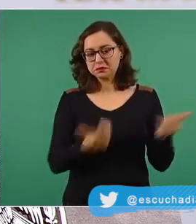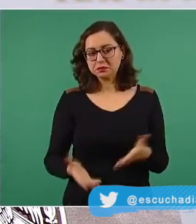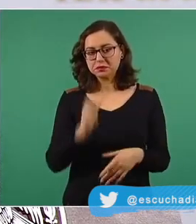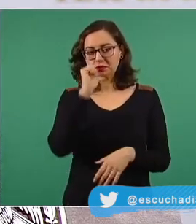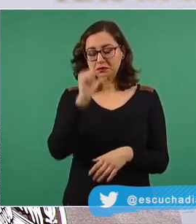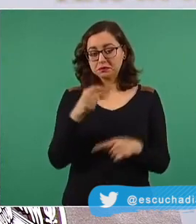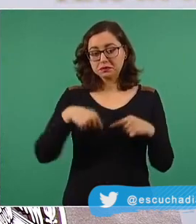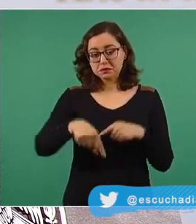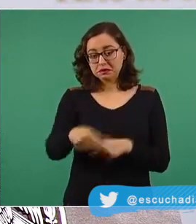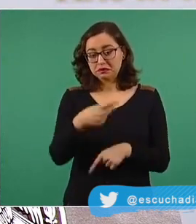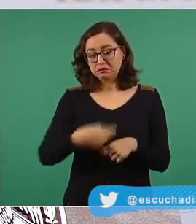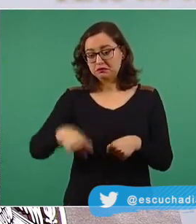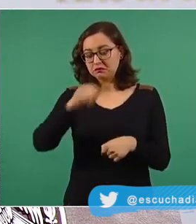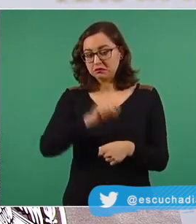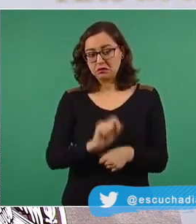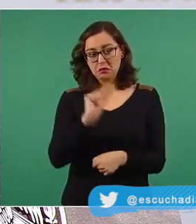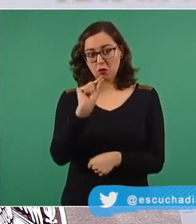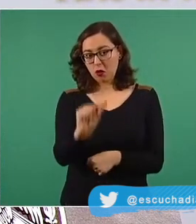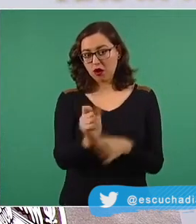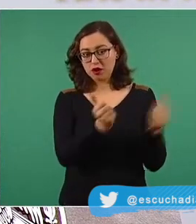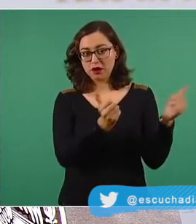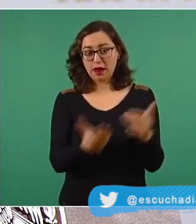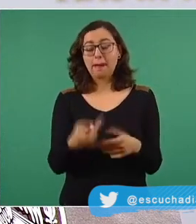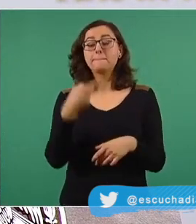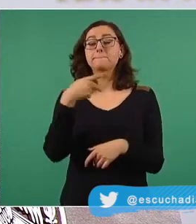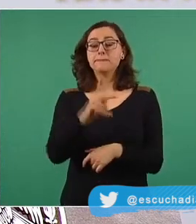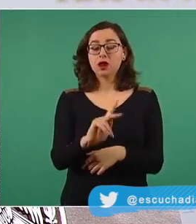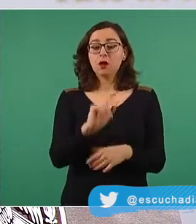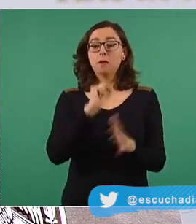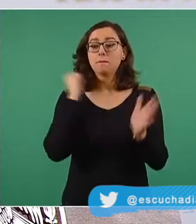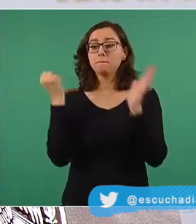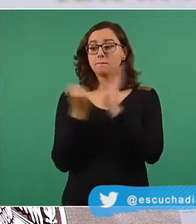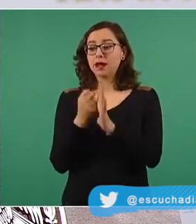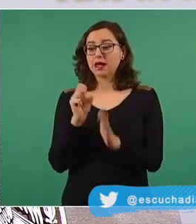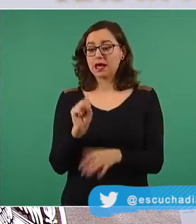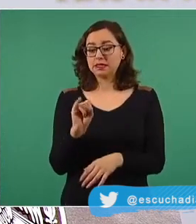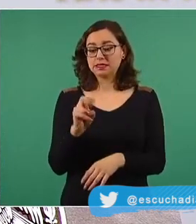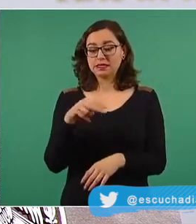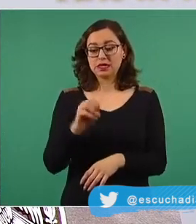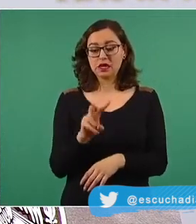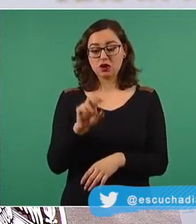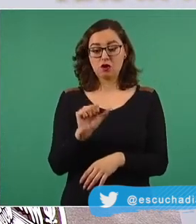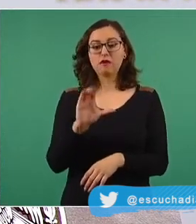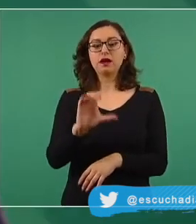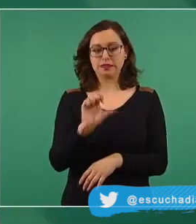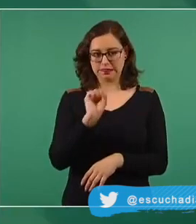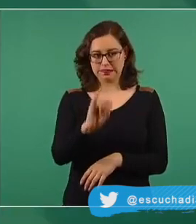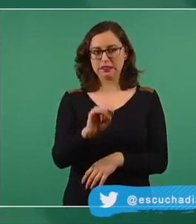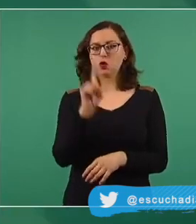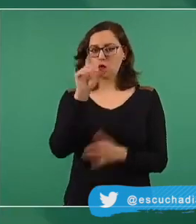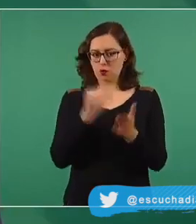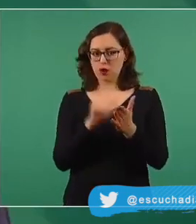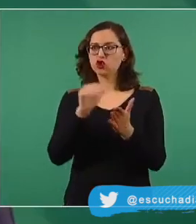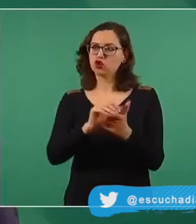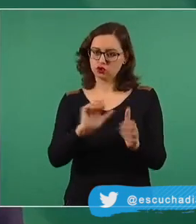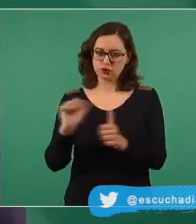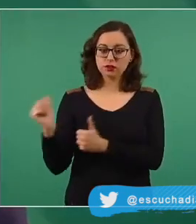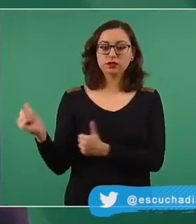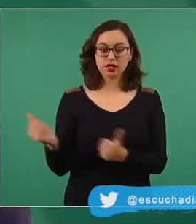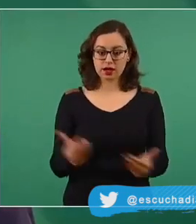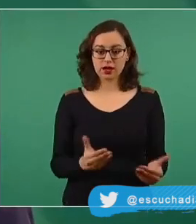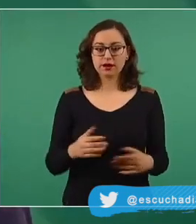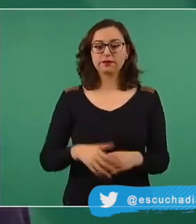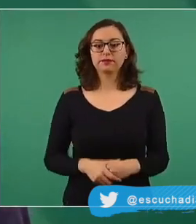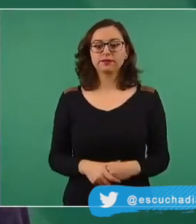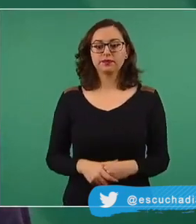segura, gratuita y universal en México, y se lleva a cabo con vacunas seguras aprobadas por la COFEPRIS, basándose en